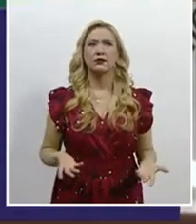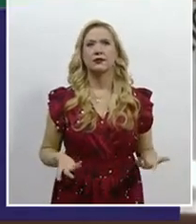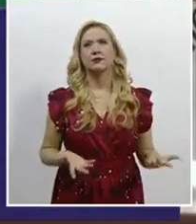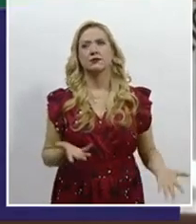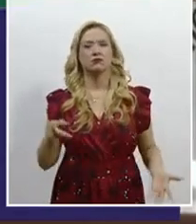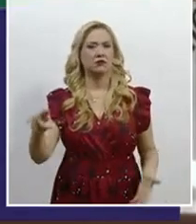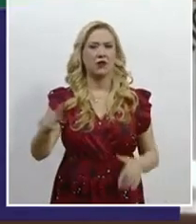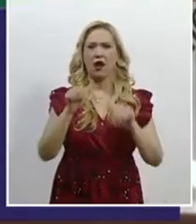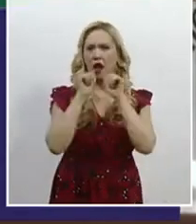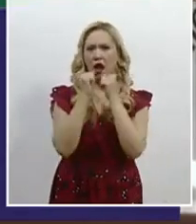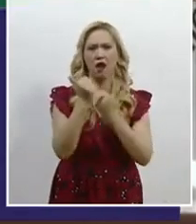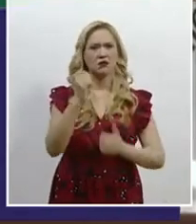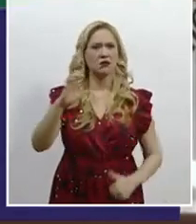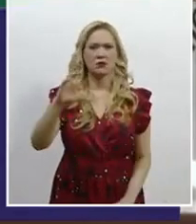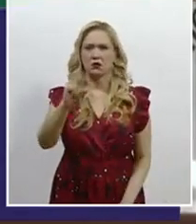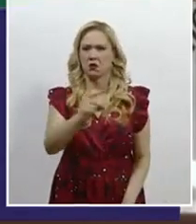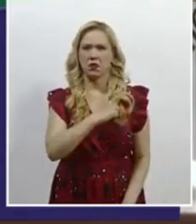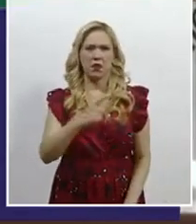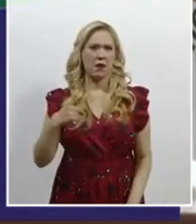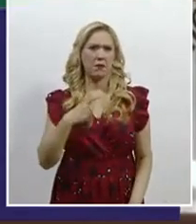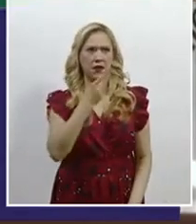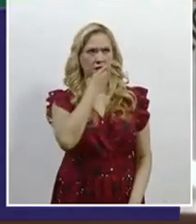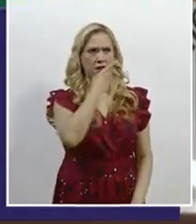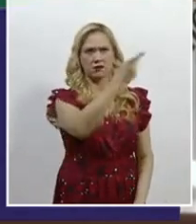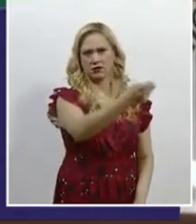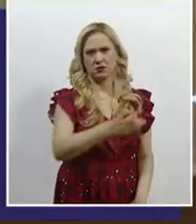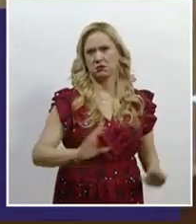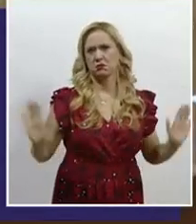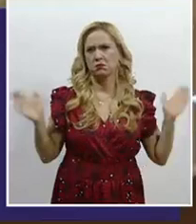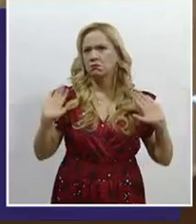asociaciones políticas locales recién constituidas.